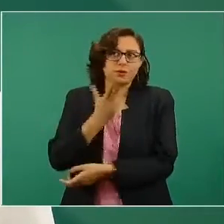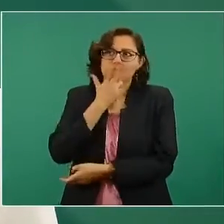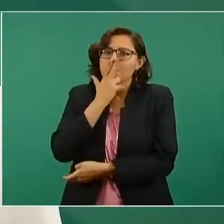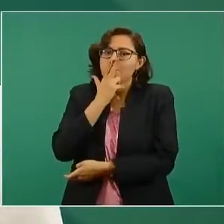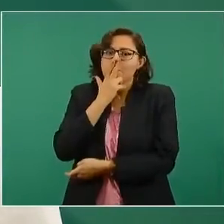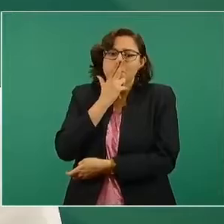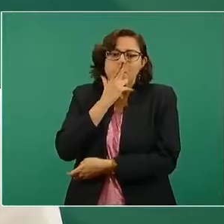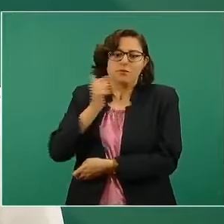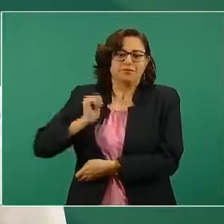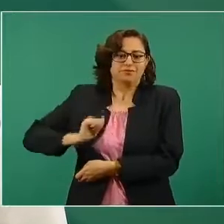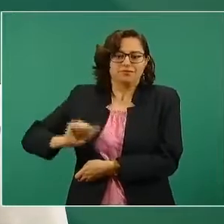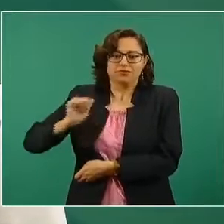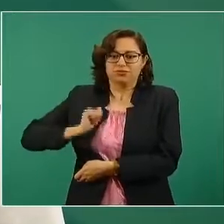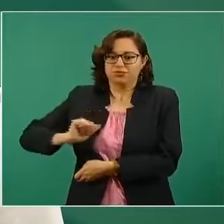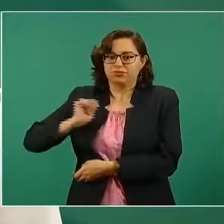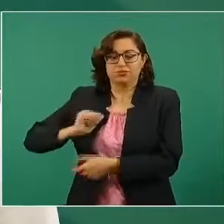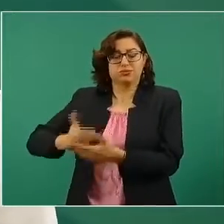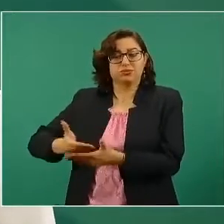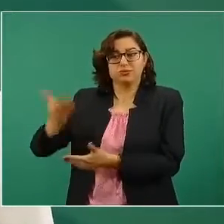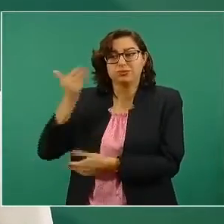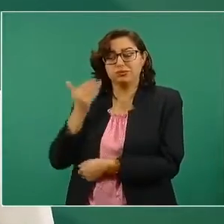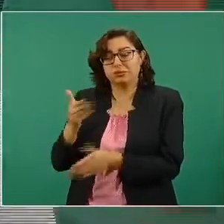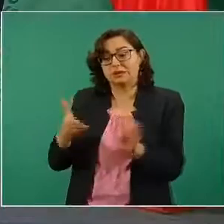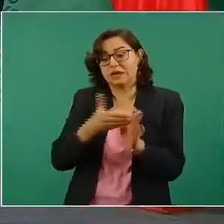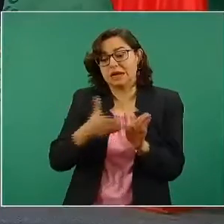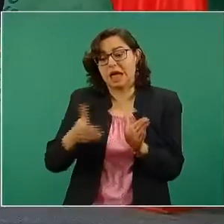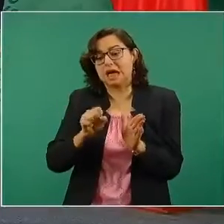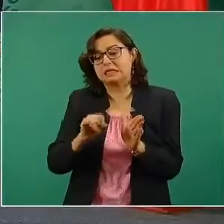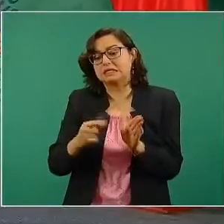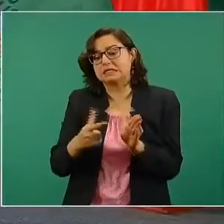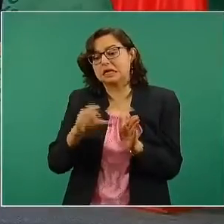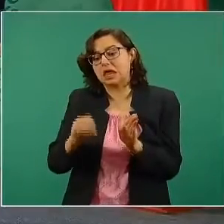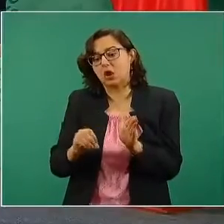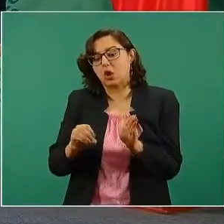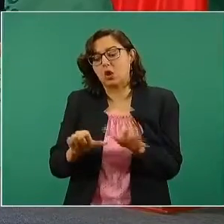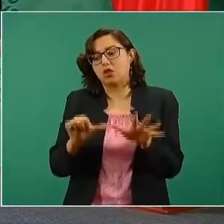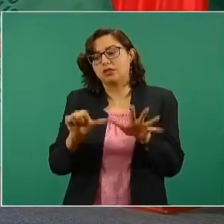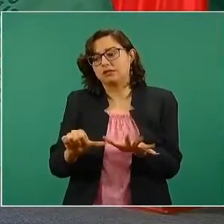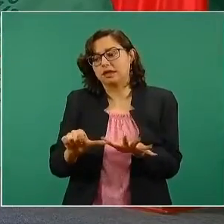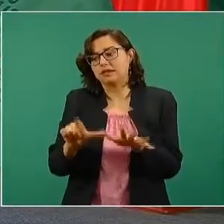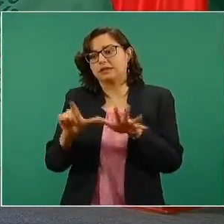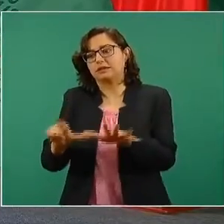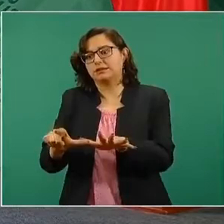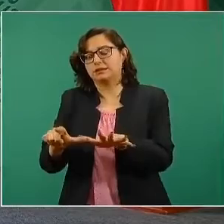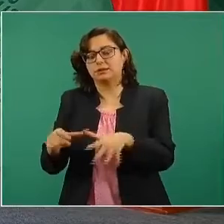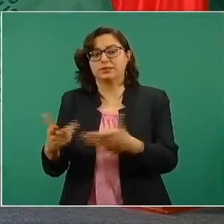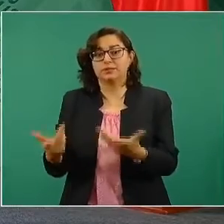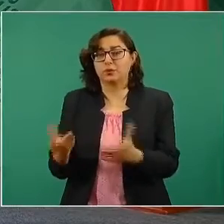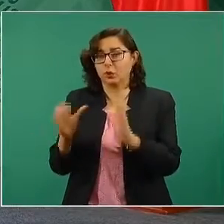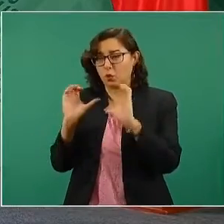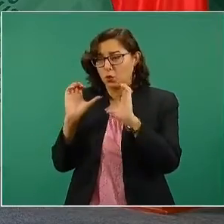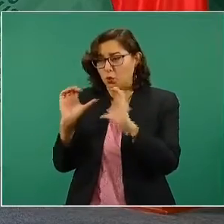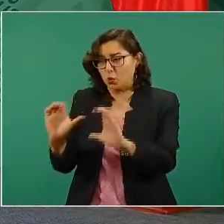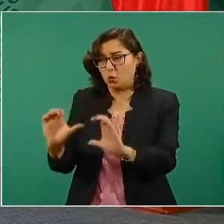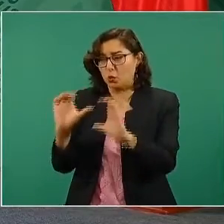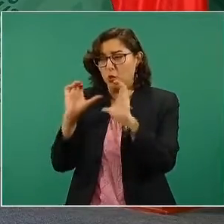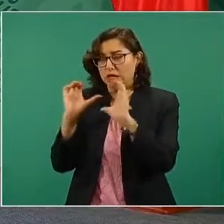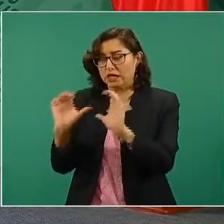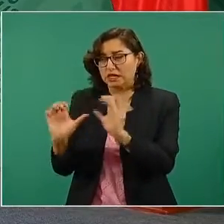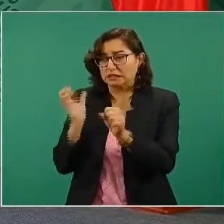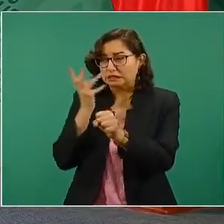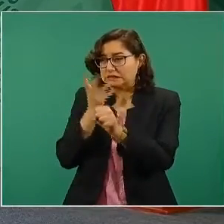de historias que vienen del siglo XVI, del siglo XVII, y todo eso conlleva un trabajo muy